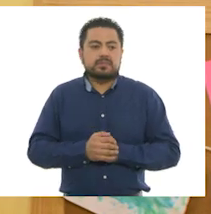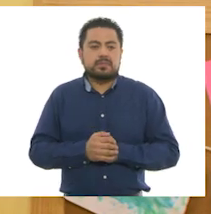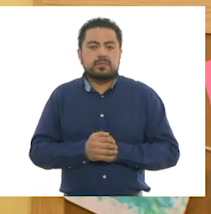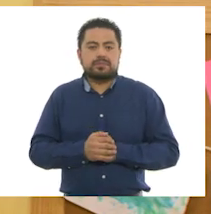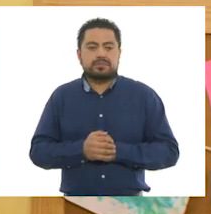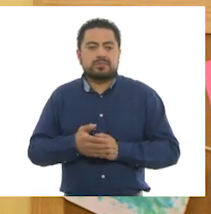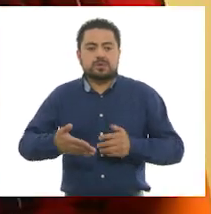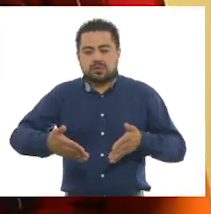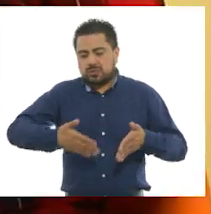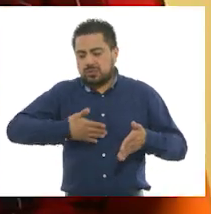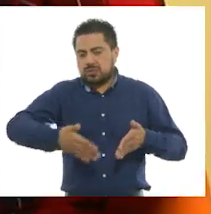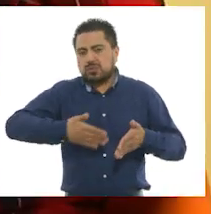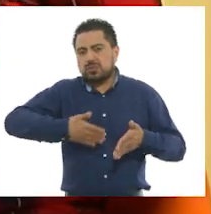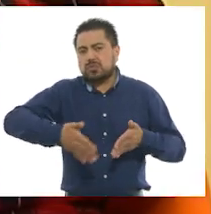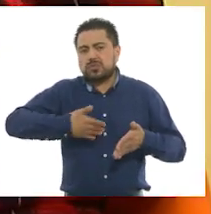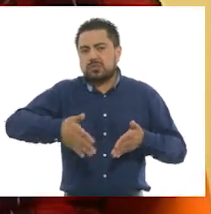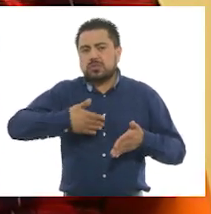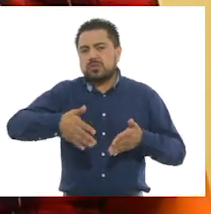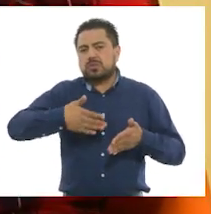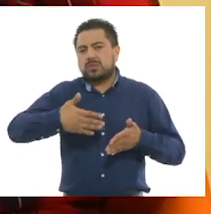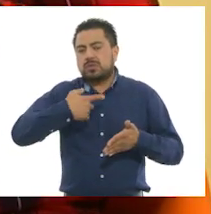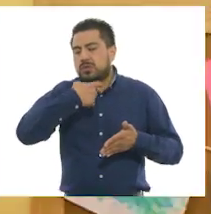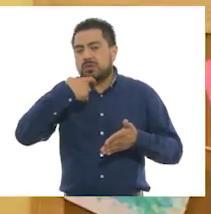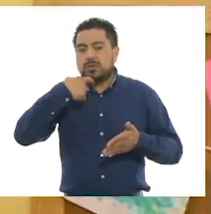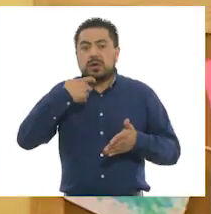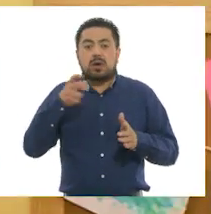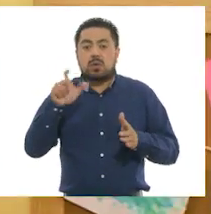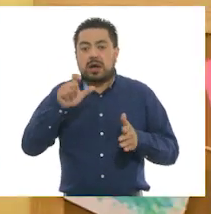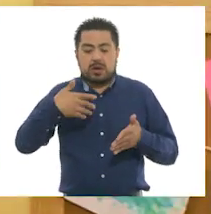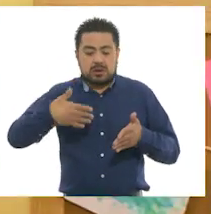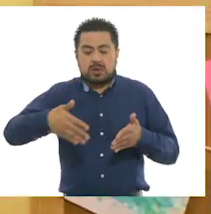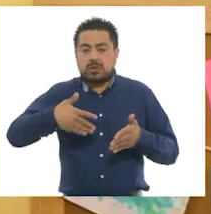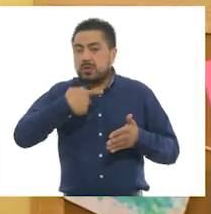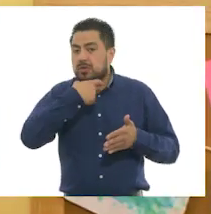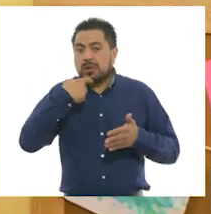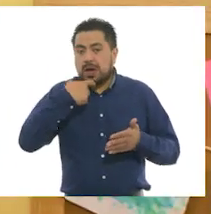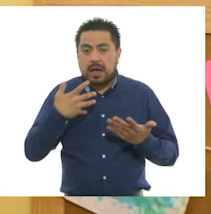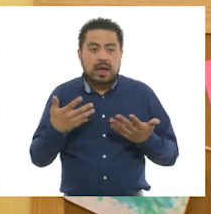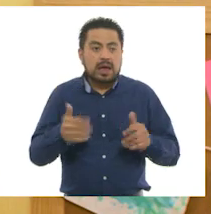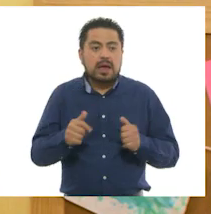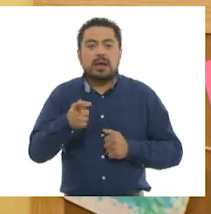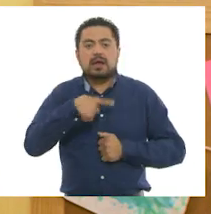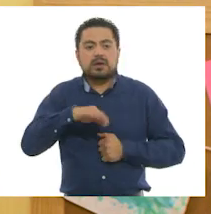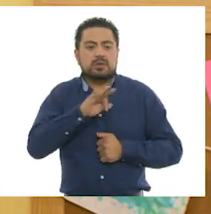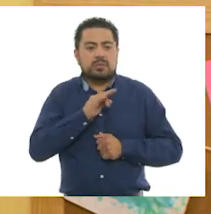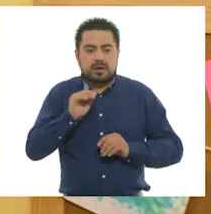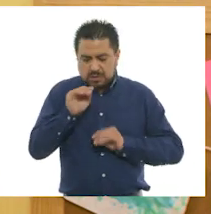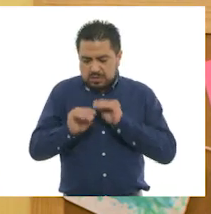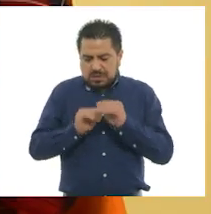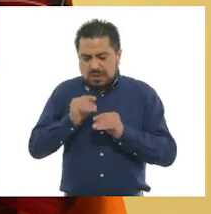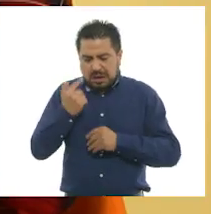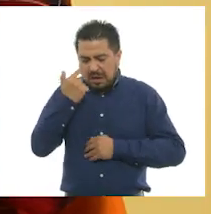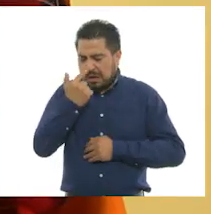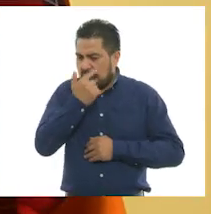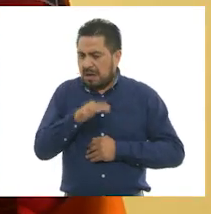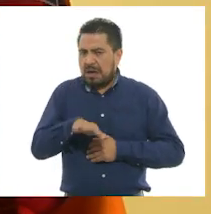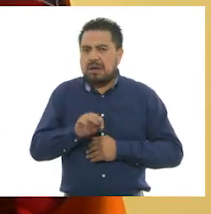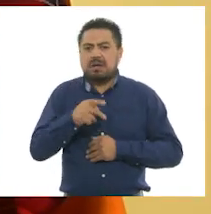dejas secar. Y ya que está seca, la puedes decorar como tú